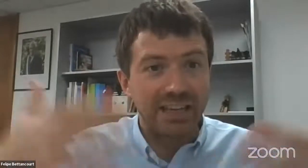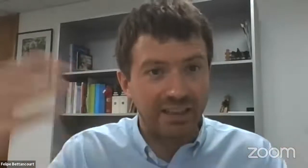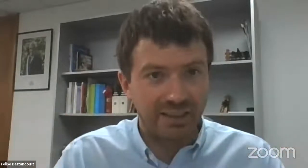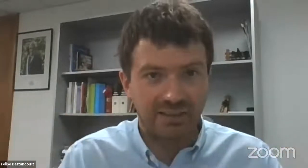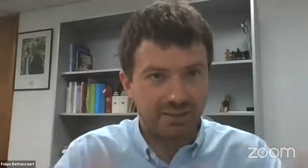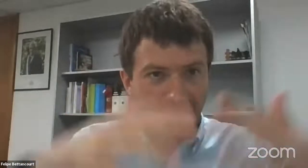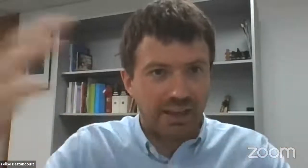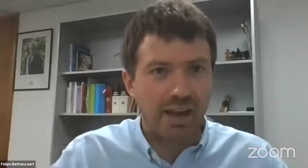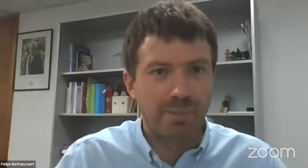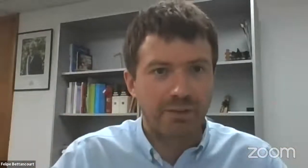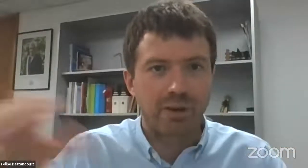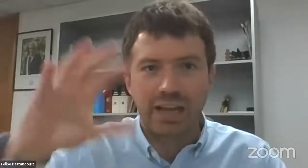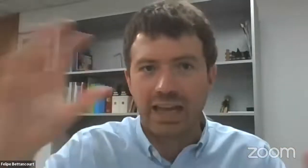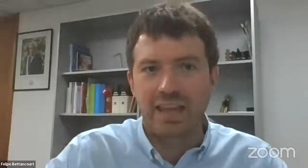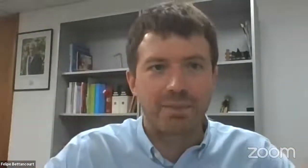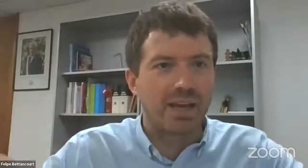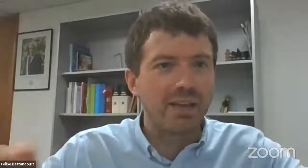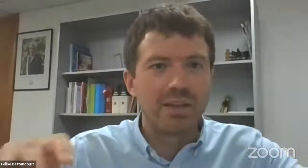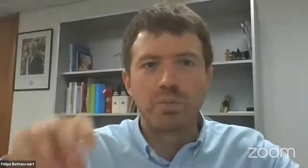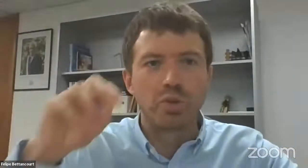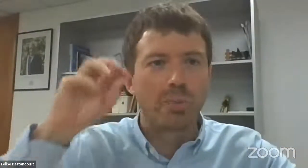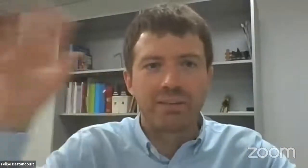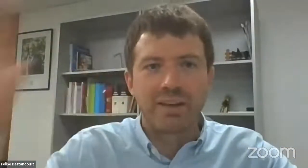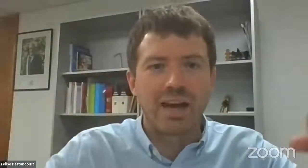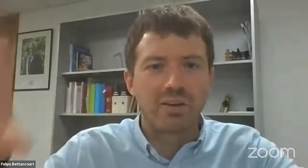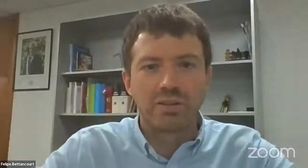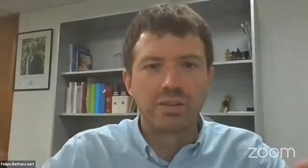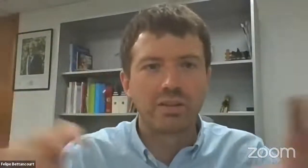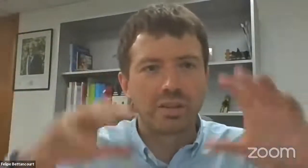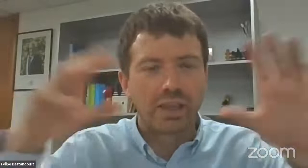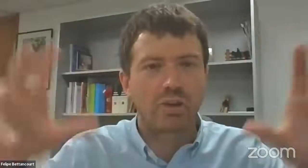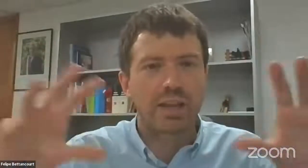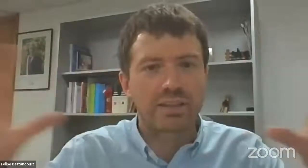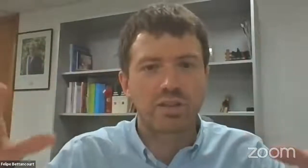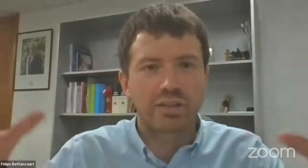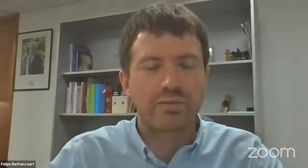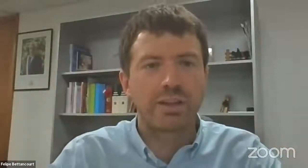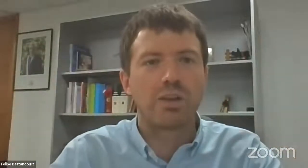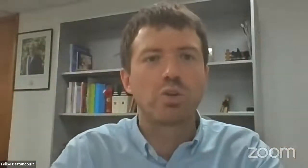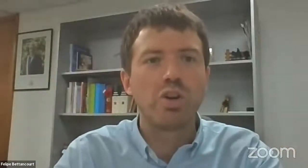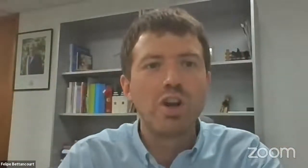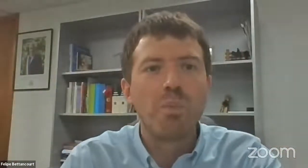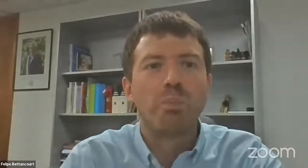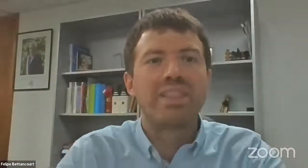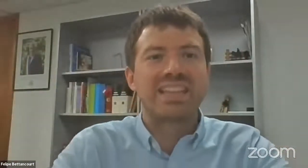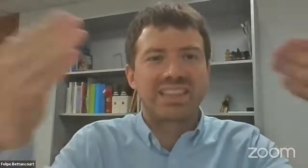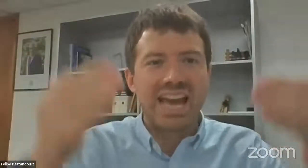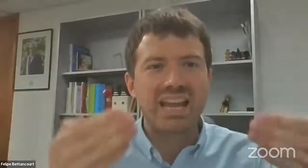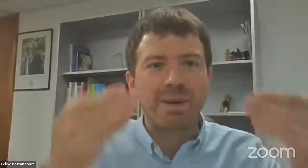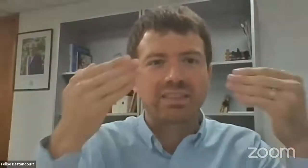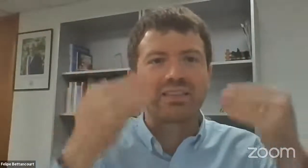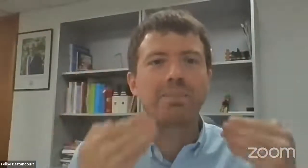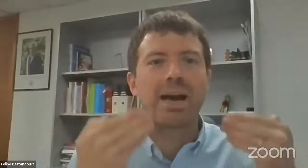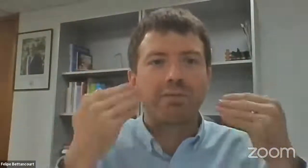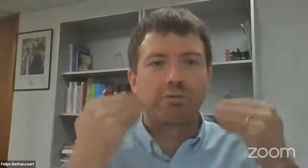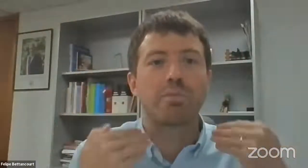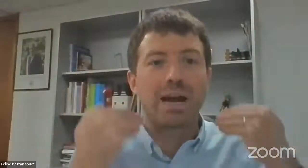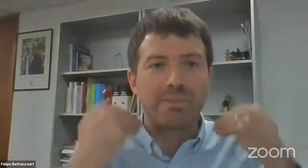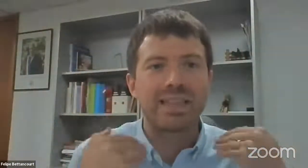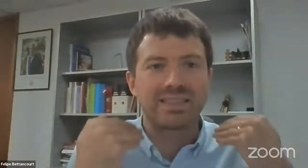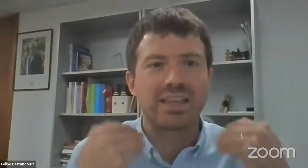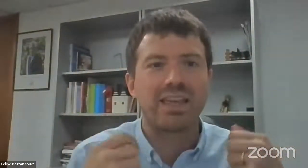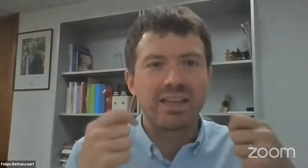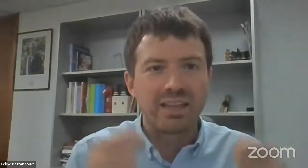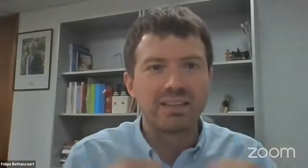sociedad civil crear me refiero a la academia mundo privado organizaciones sin fines de lucro puede entrar a participar